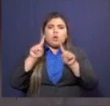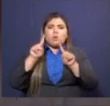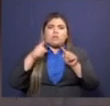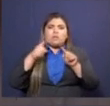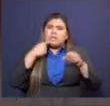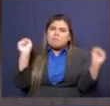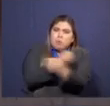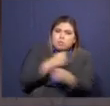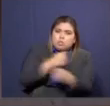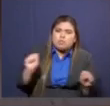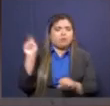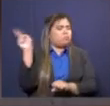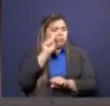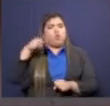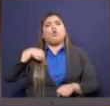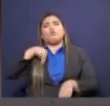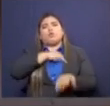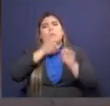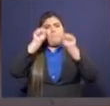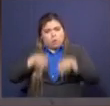Pero la superaremos.